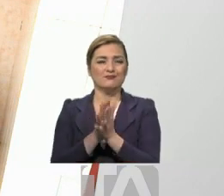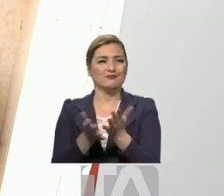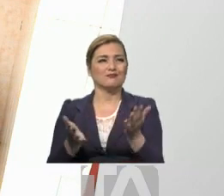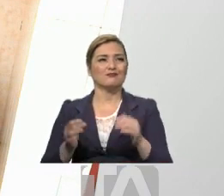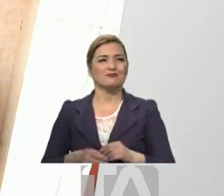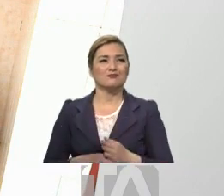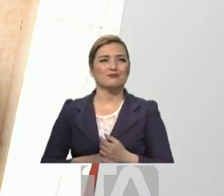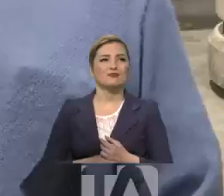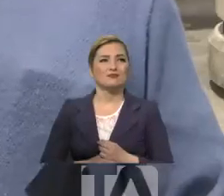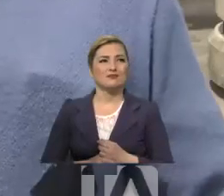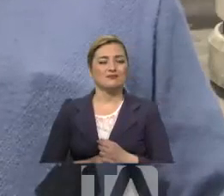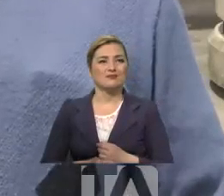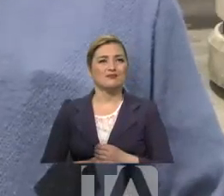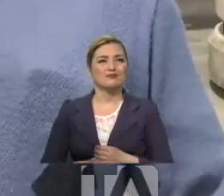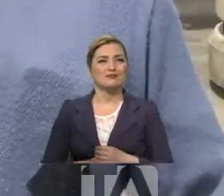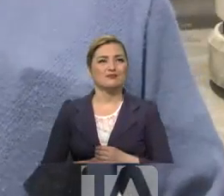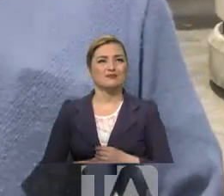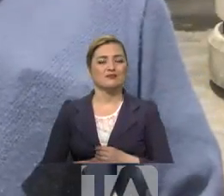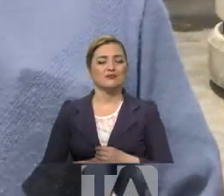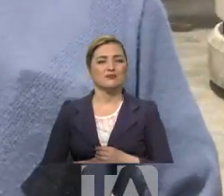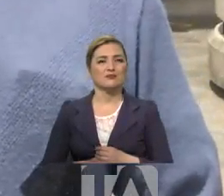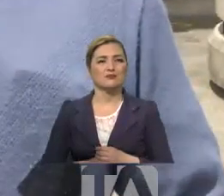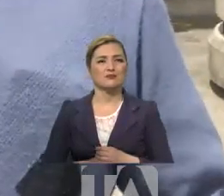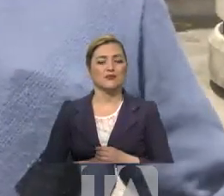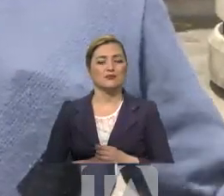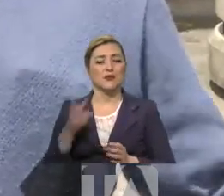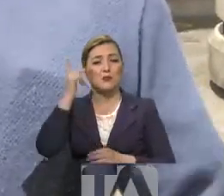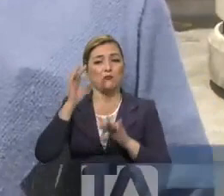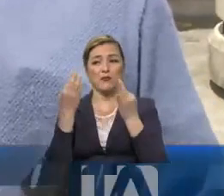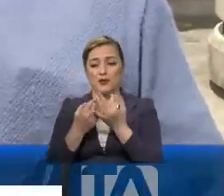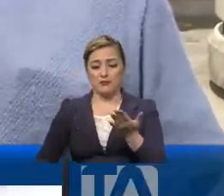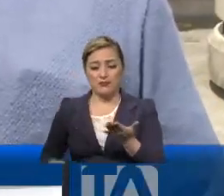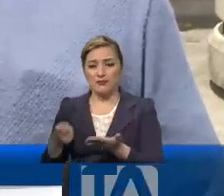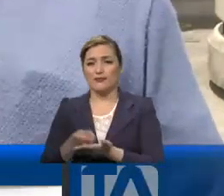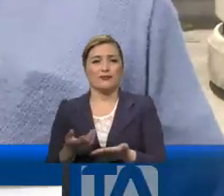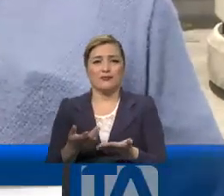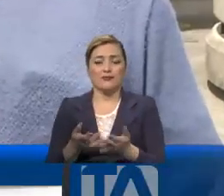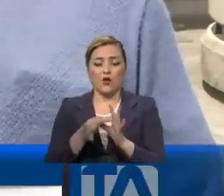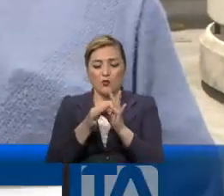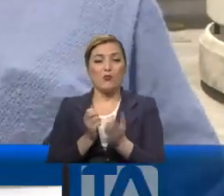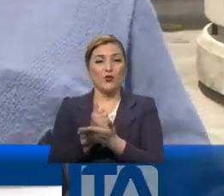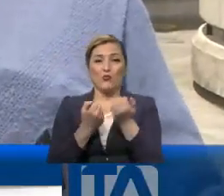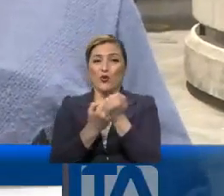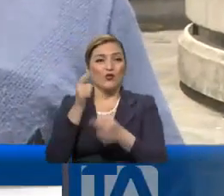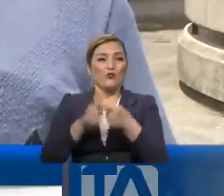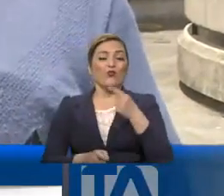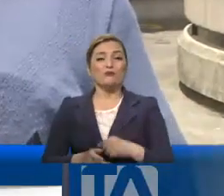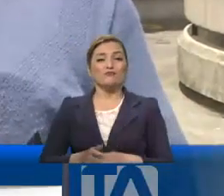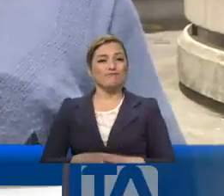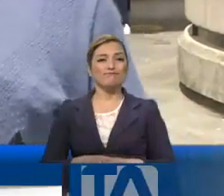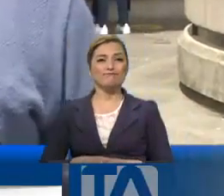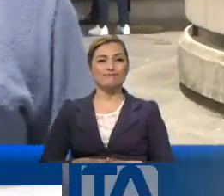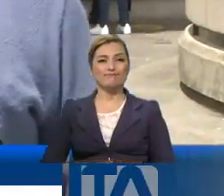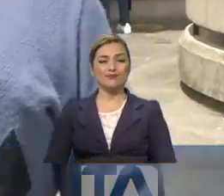medidas inmediatas. Realmente las condiciones económicas que vivimos no está para nosotros seguir apoyando como